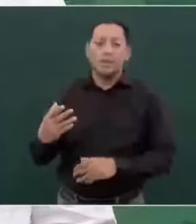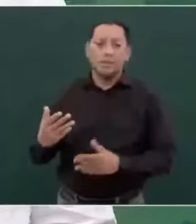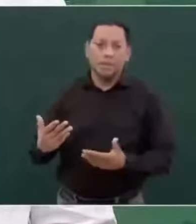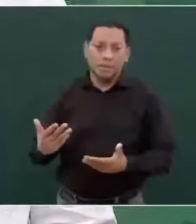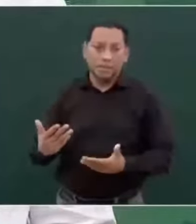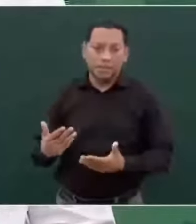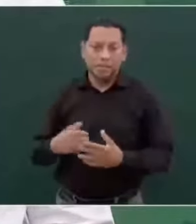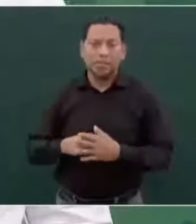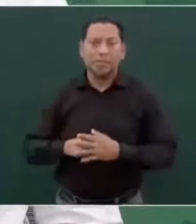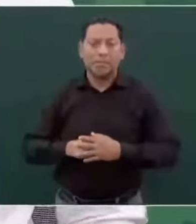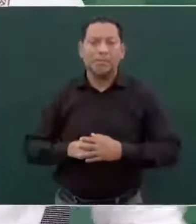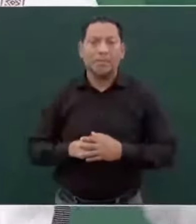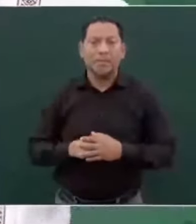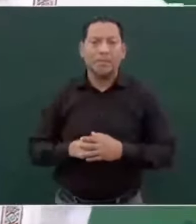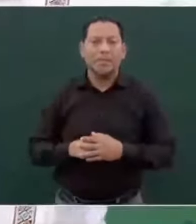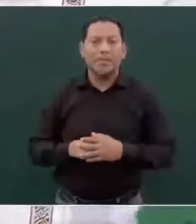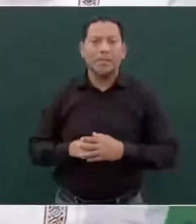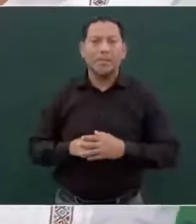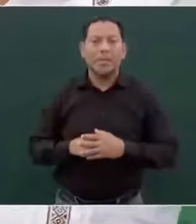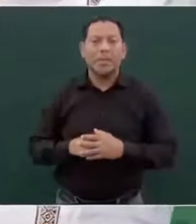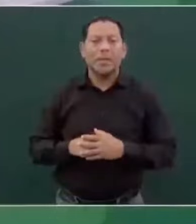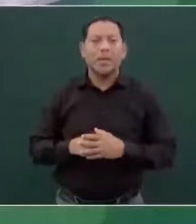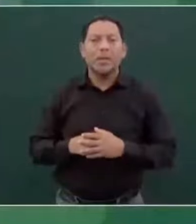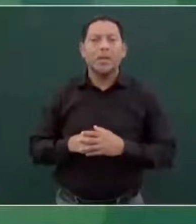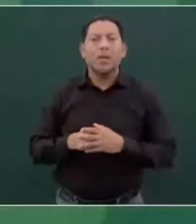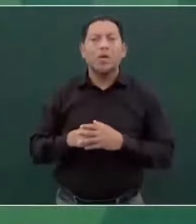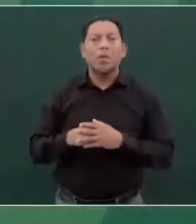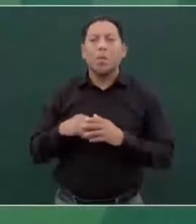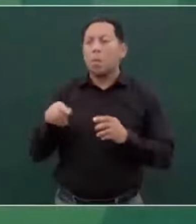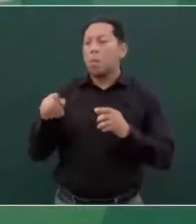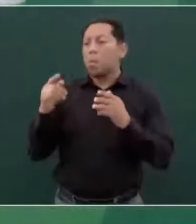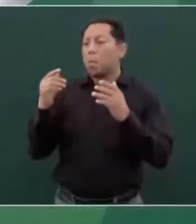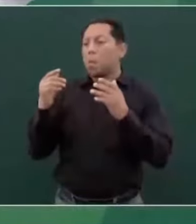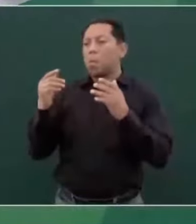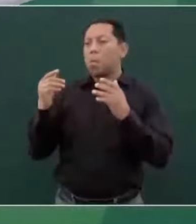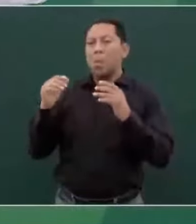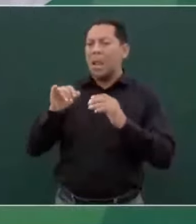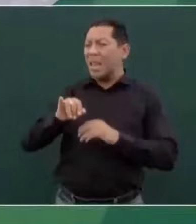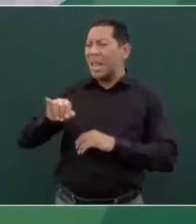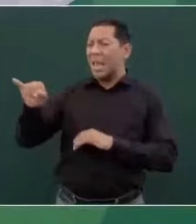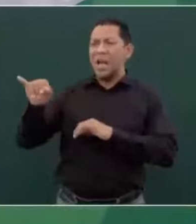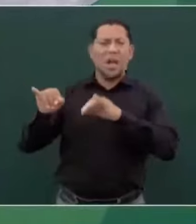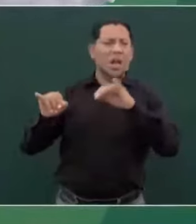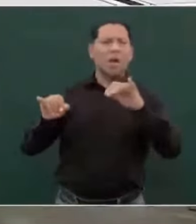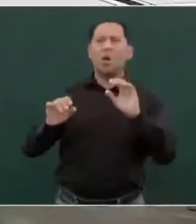eh Y no está no están muy